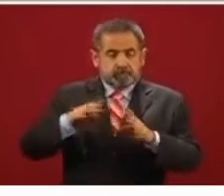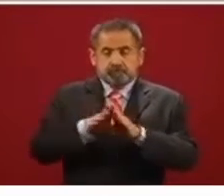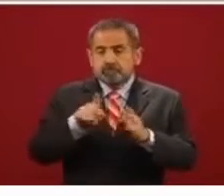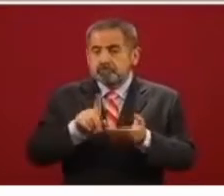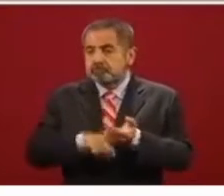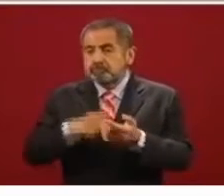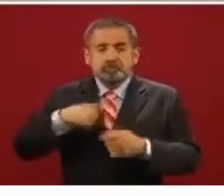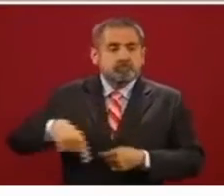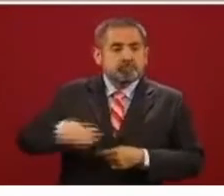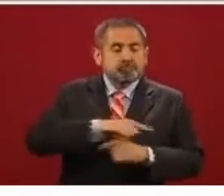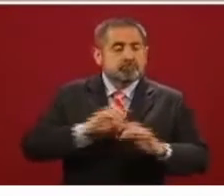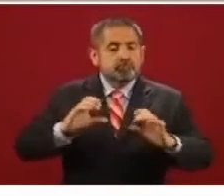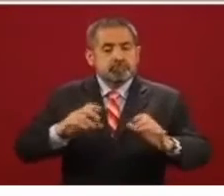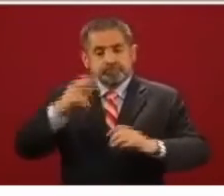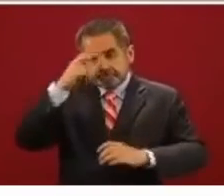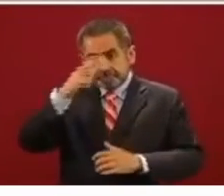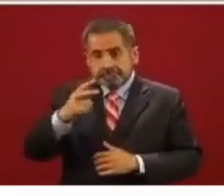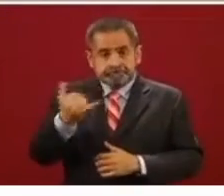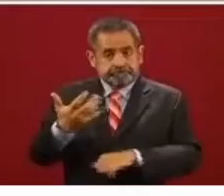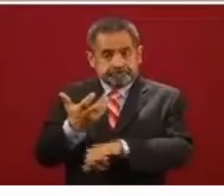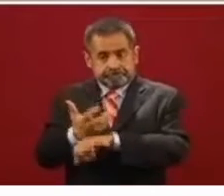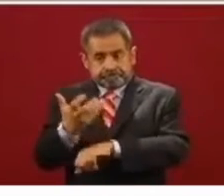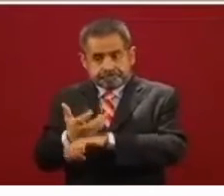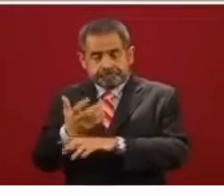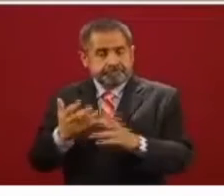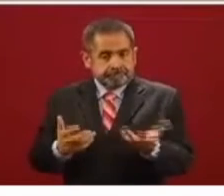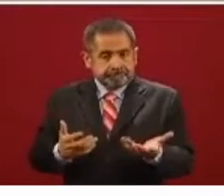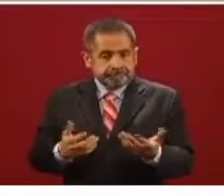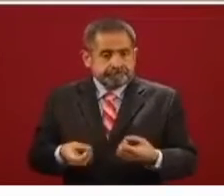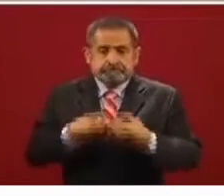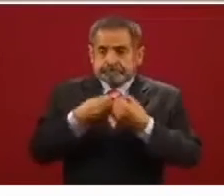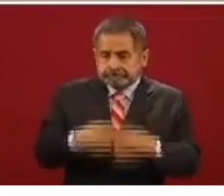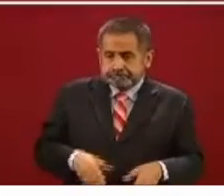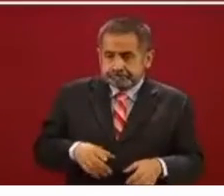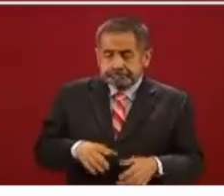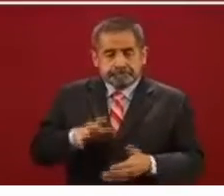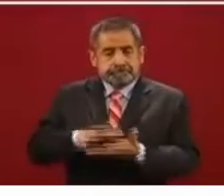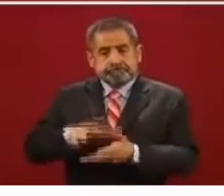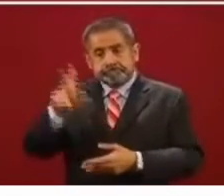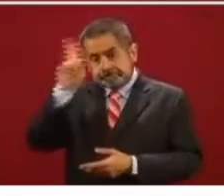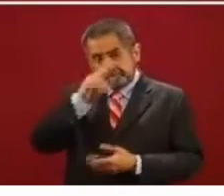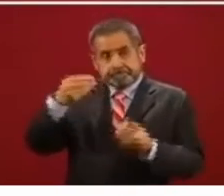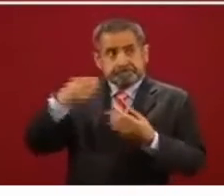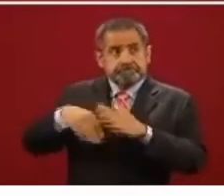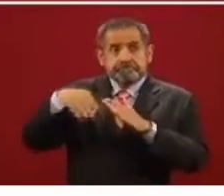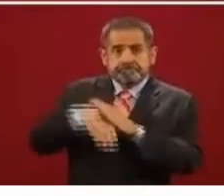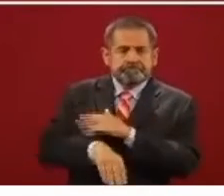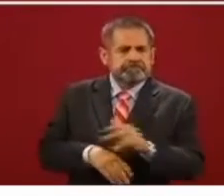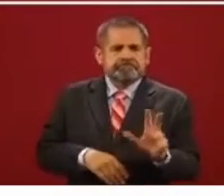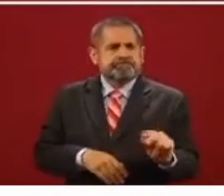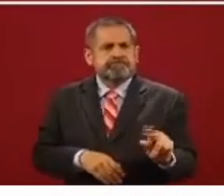que el comercio entre México y Estados Unidos no tenga una afectación mayor